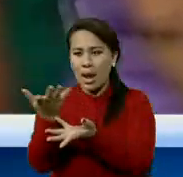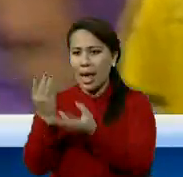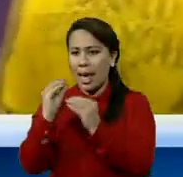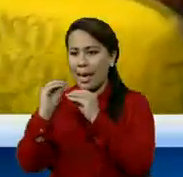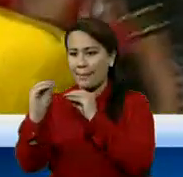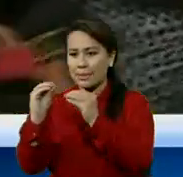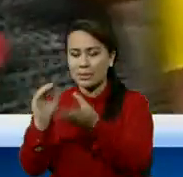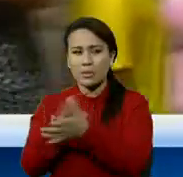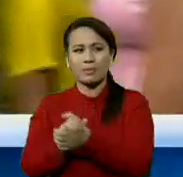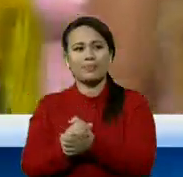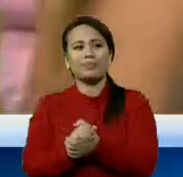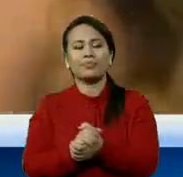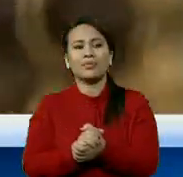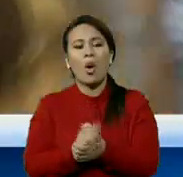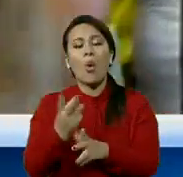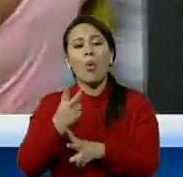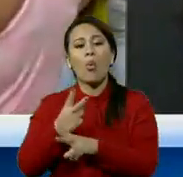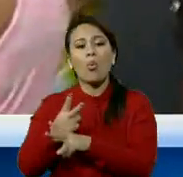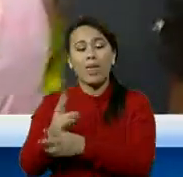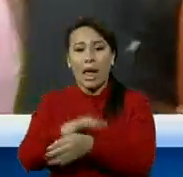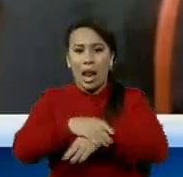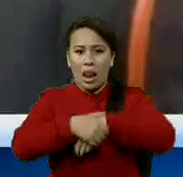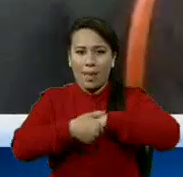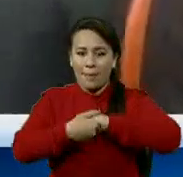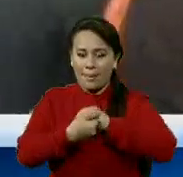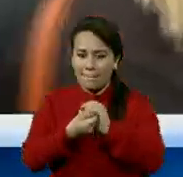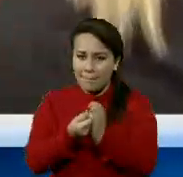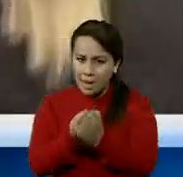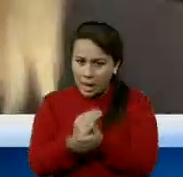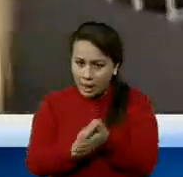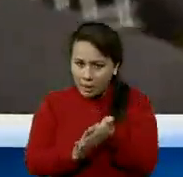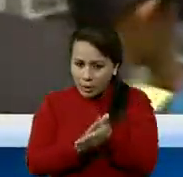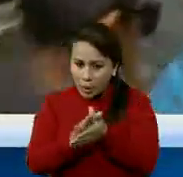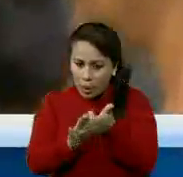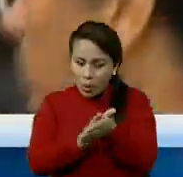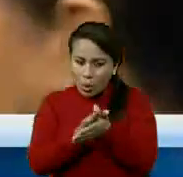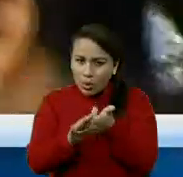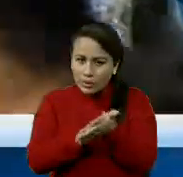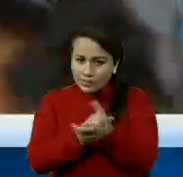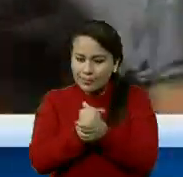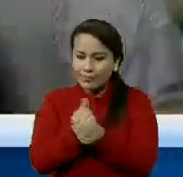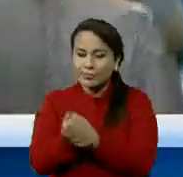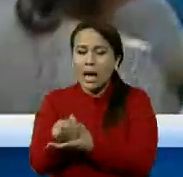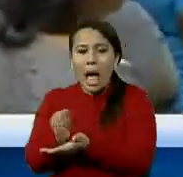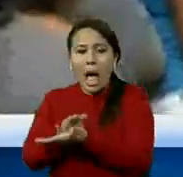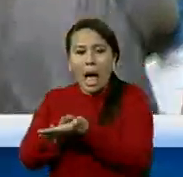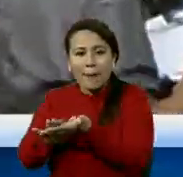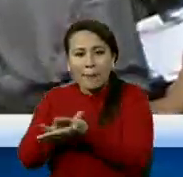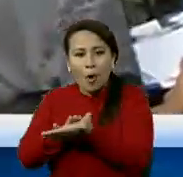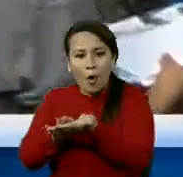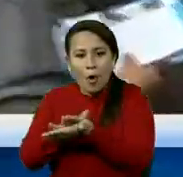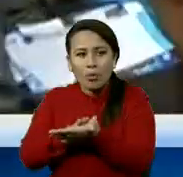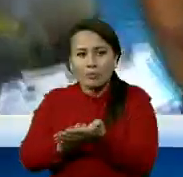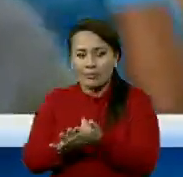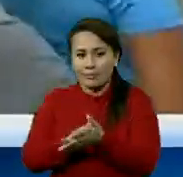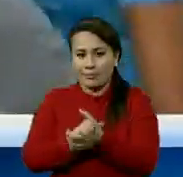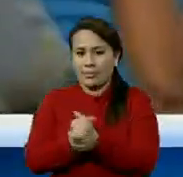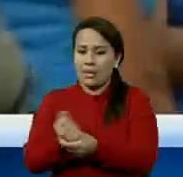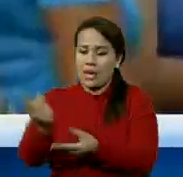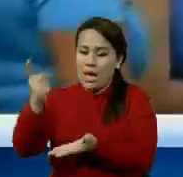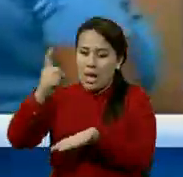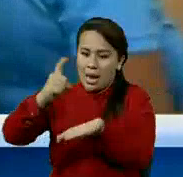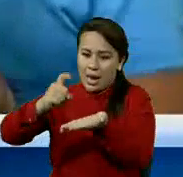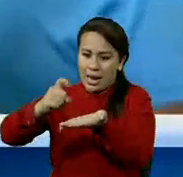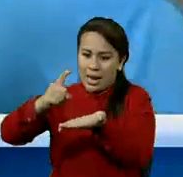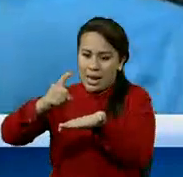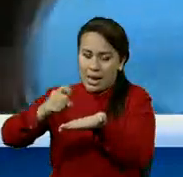un cuidadoso aseo. Lavarse las manos, desinfectarse y no estarse pasando las manos por más que